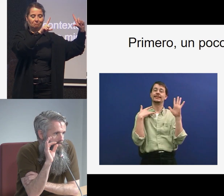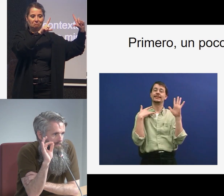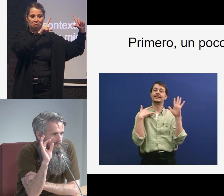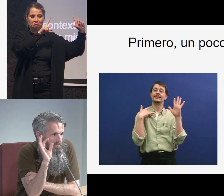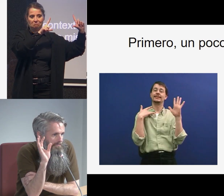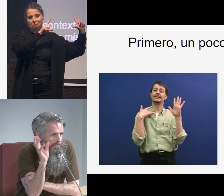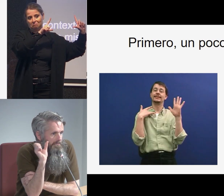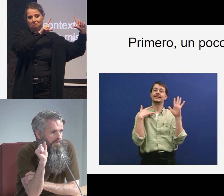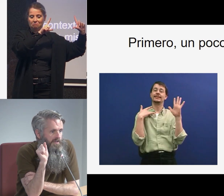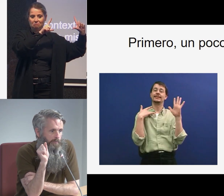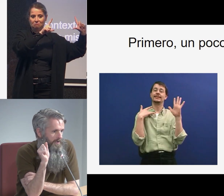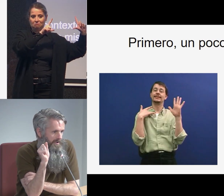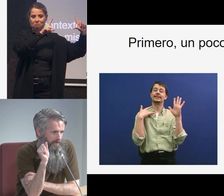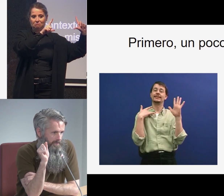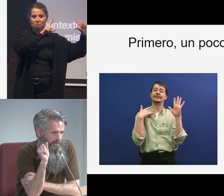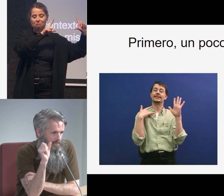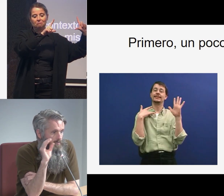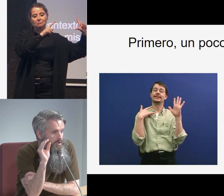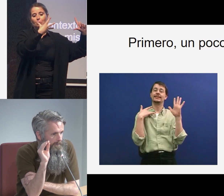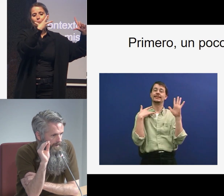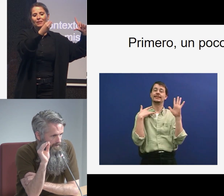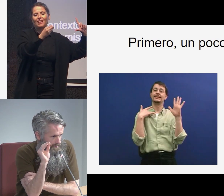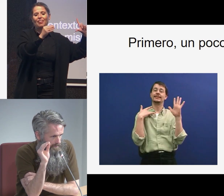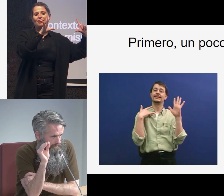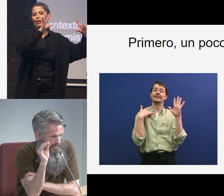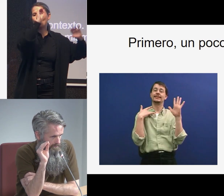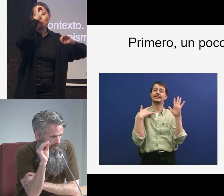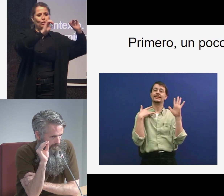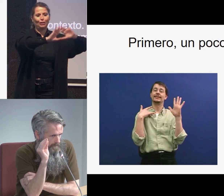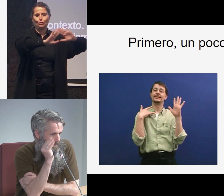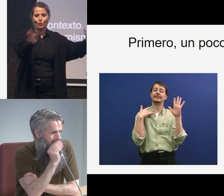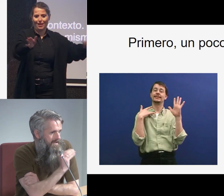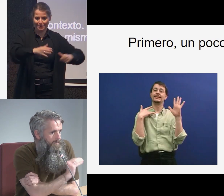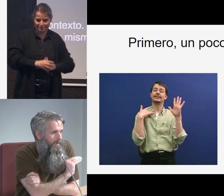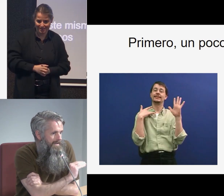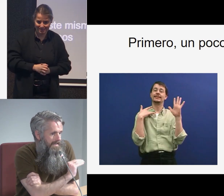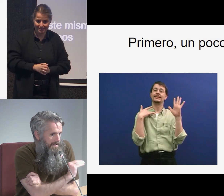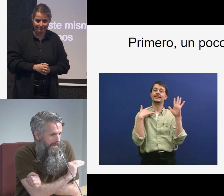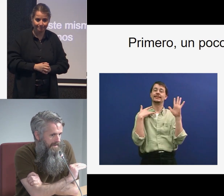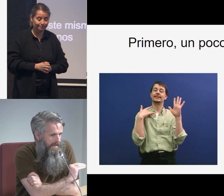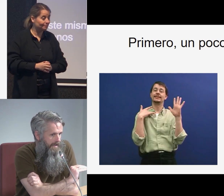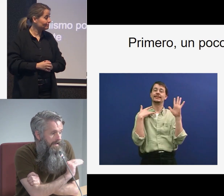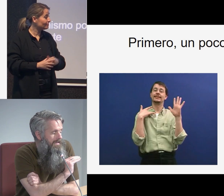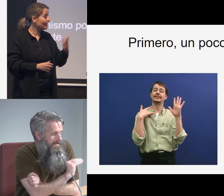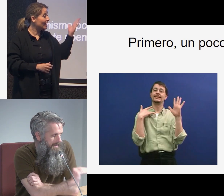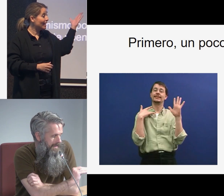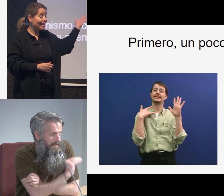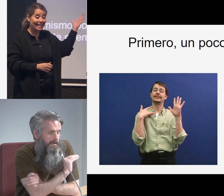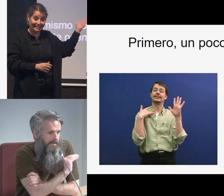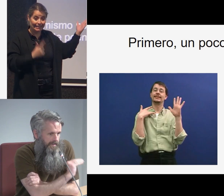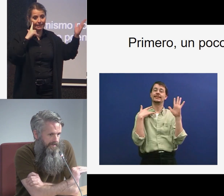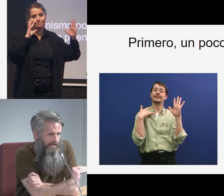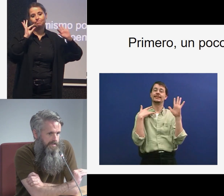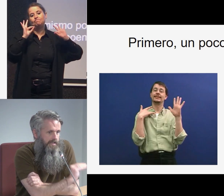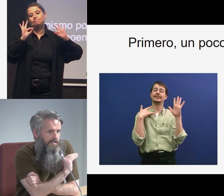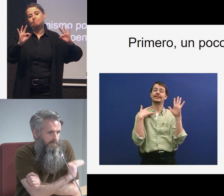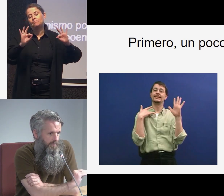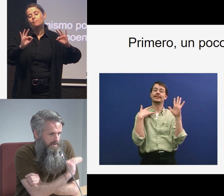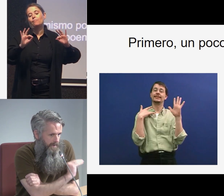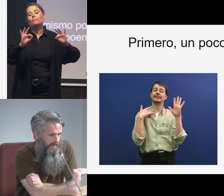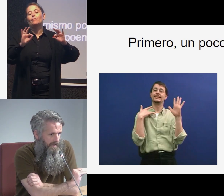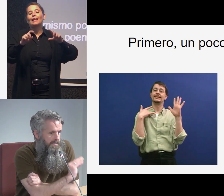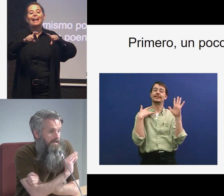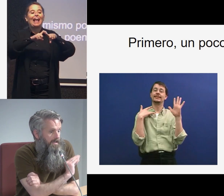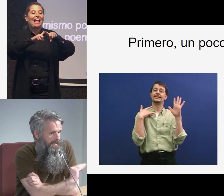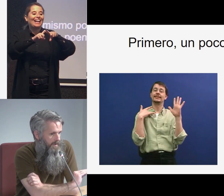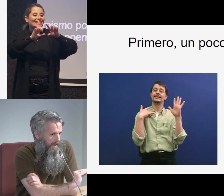sacaríais un 5%, mucho menos. Este poema en especial tiene características